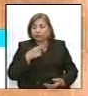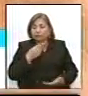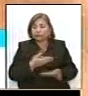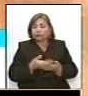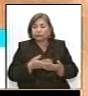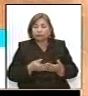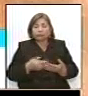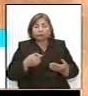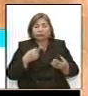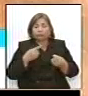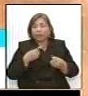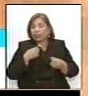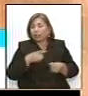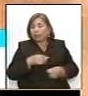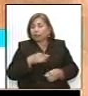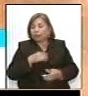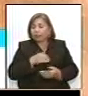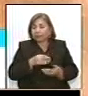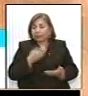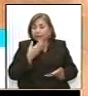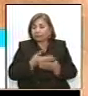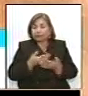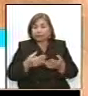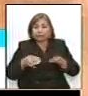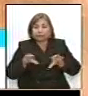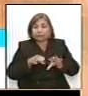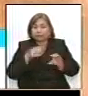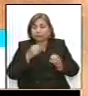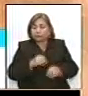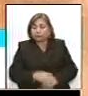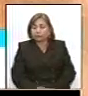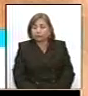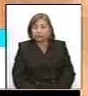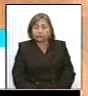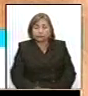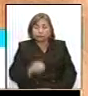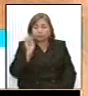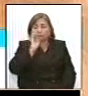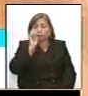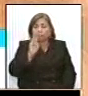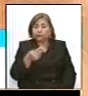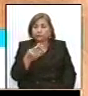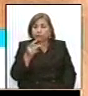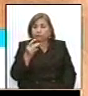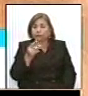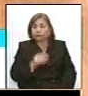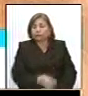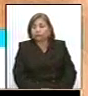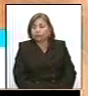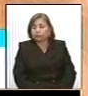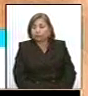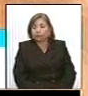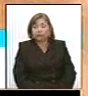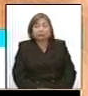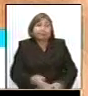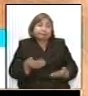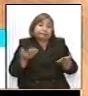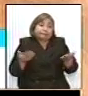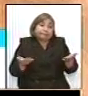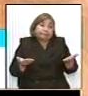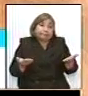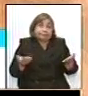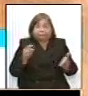semanas de representación de los meses de enero de 2017 y enero de 2018. Por lo tanto, ahí hay una